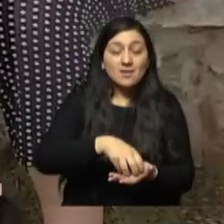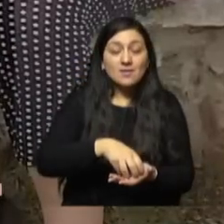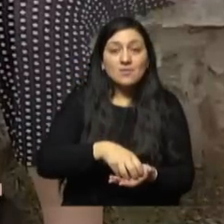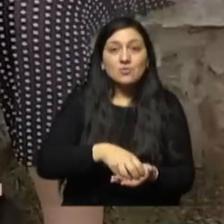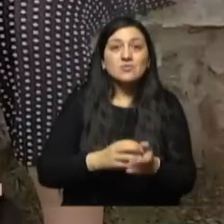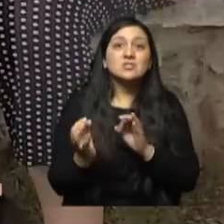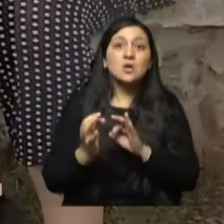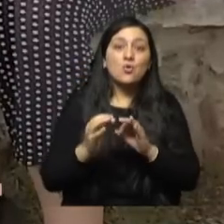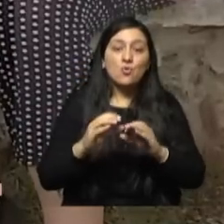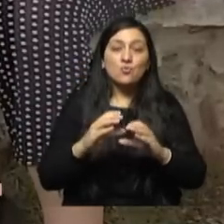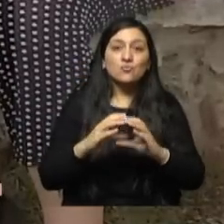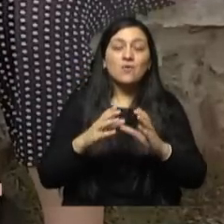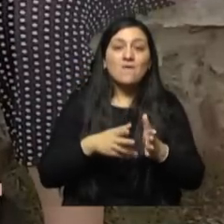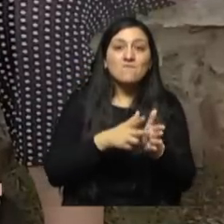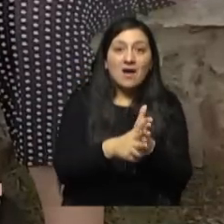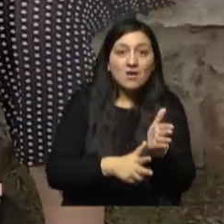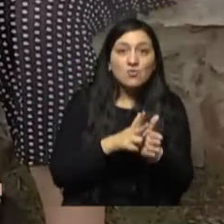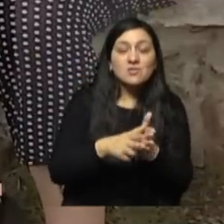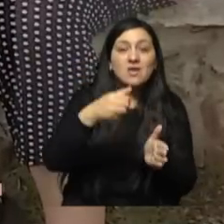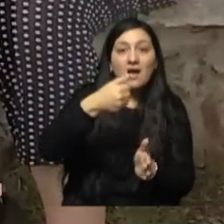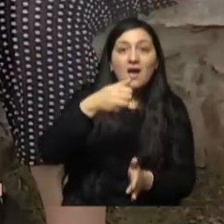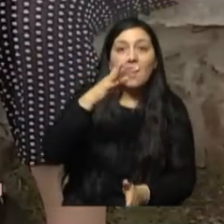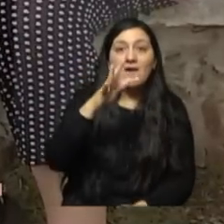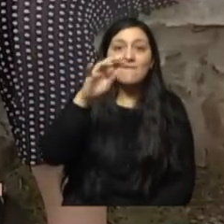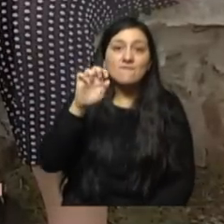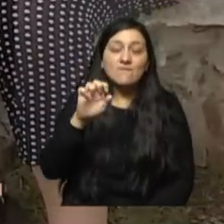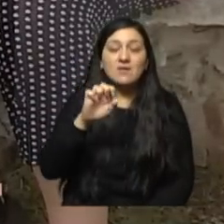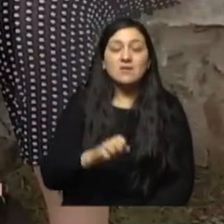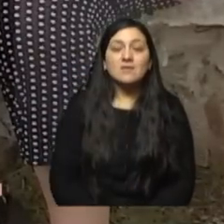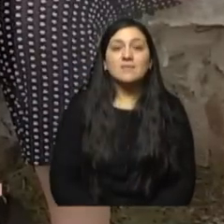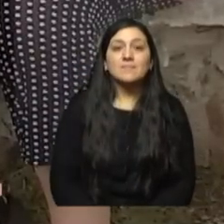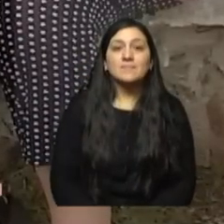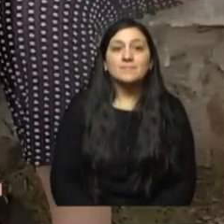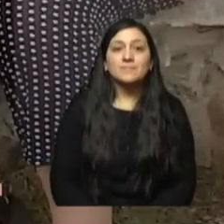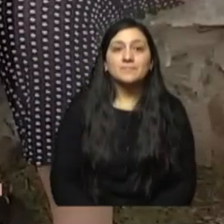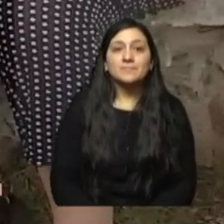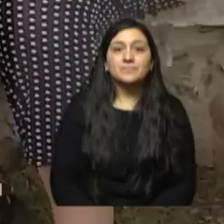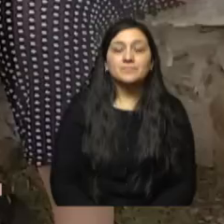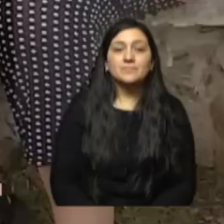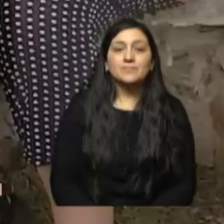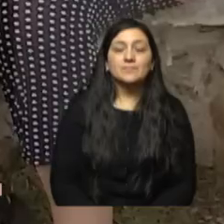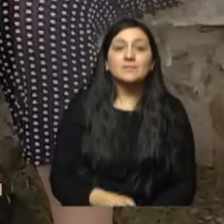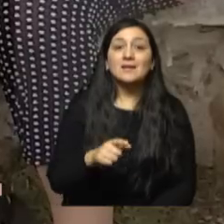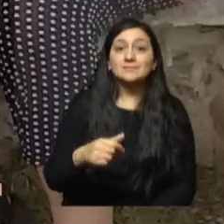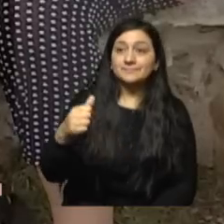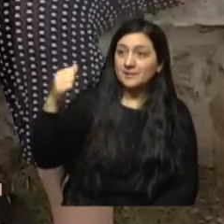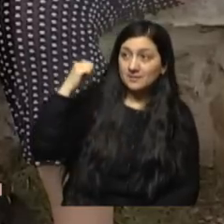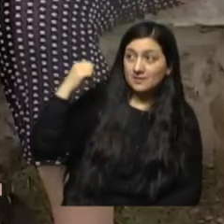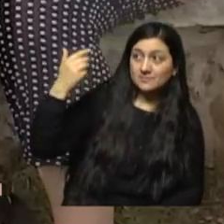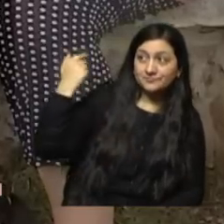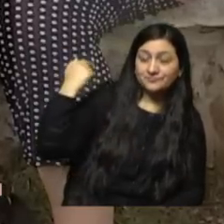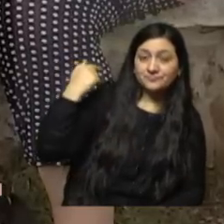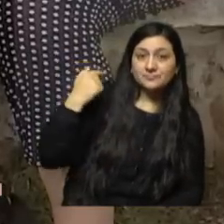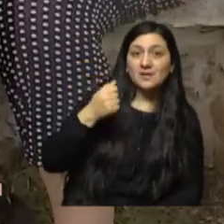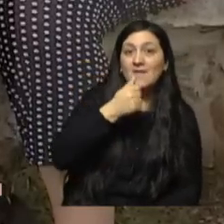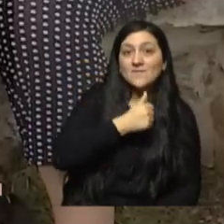esos vagones de AFE con el centro clandestino de tortura. Estamos a nuestras espaldas está la vieja escuela